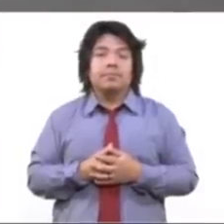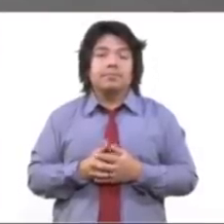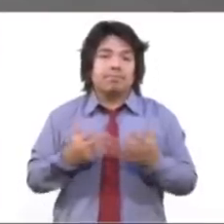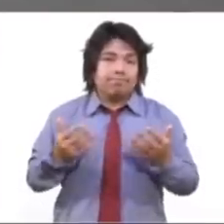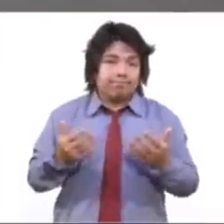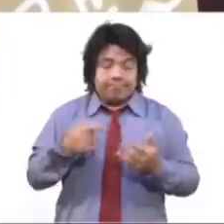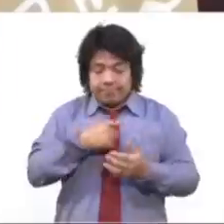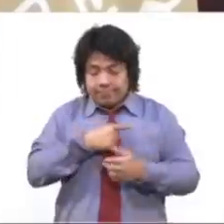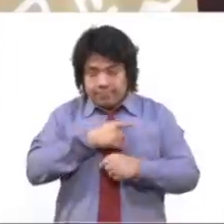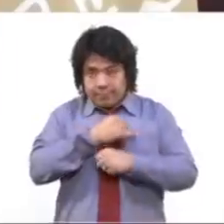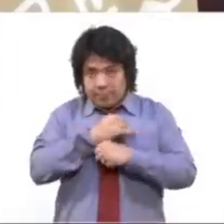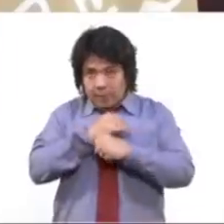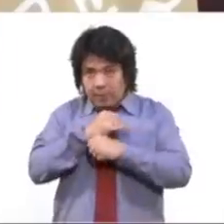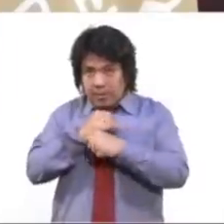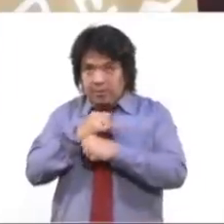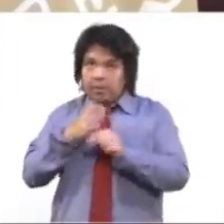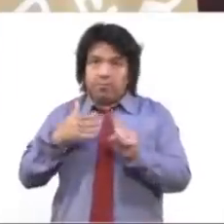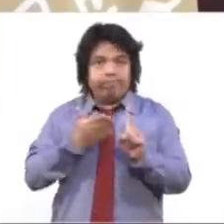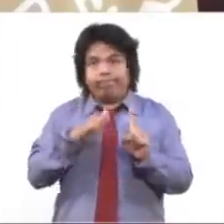Una investigación desasiada,